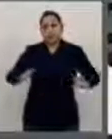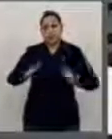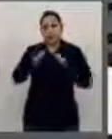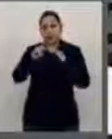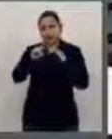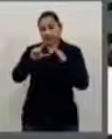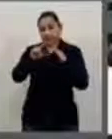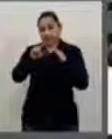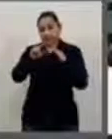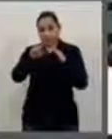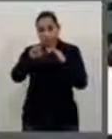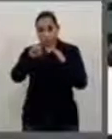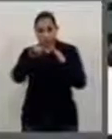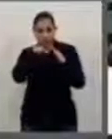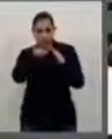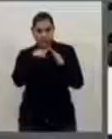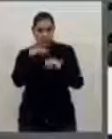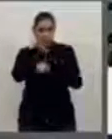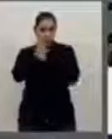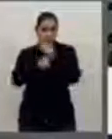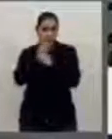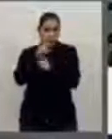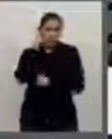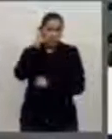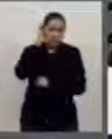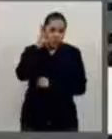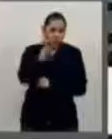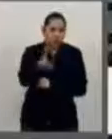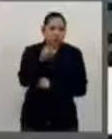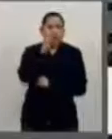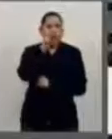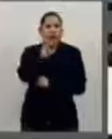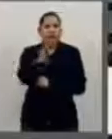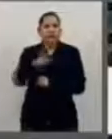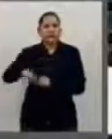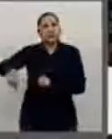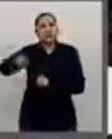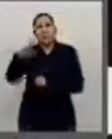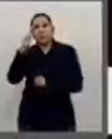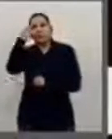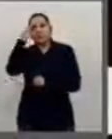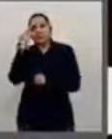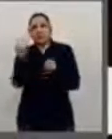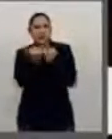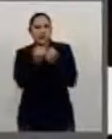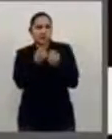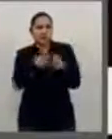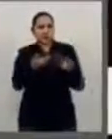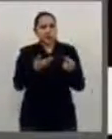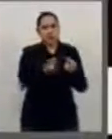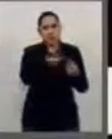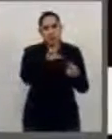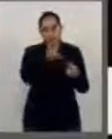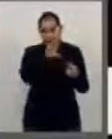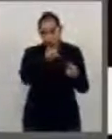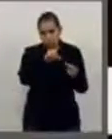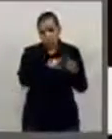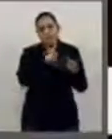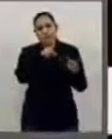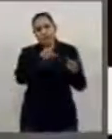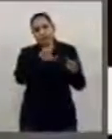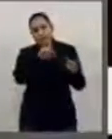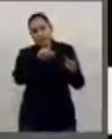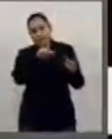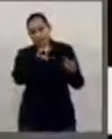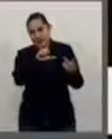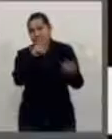los años que vienen, como hoy hablamos, de Río Blanco y Cananea. Pero esto fue peor. Aquí